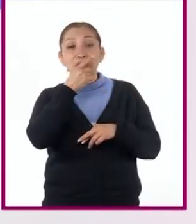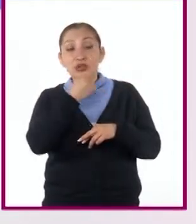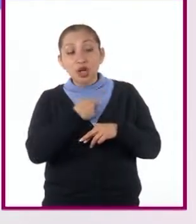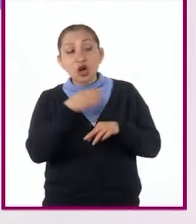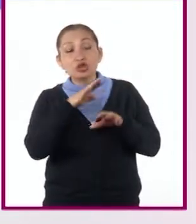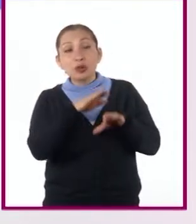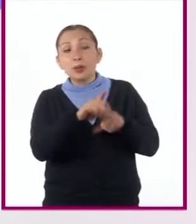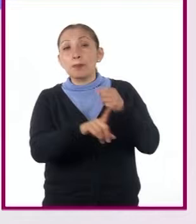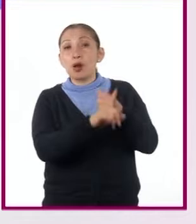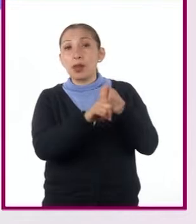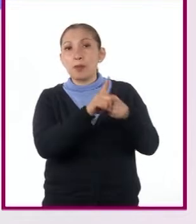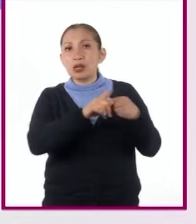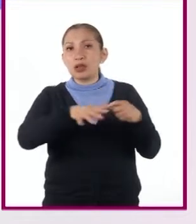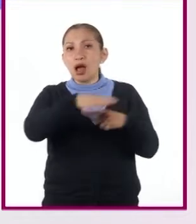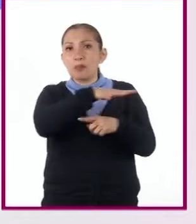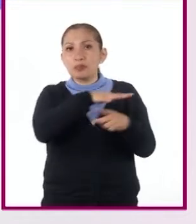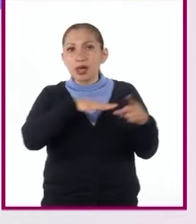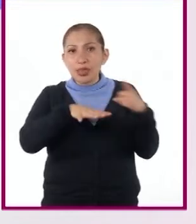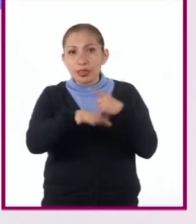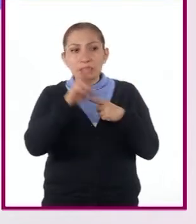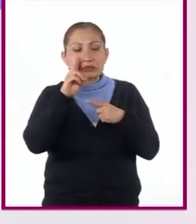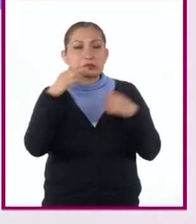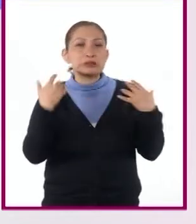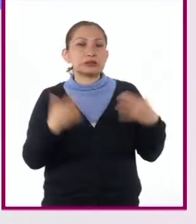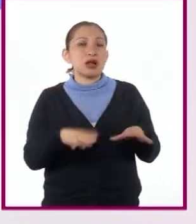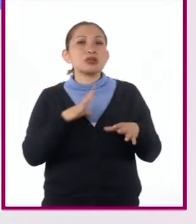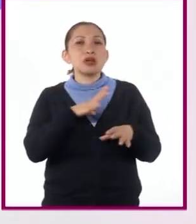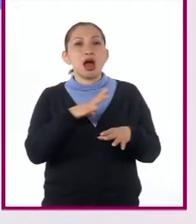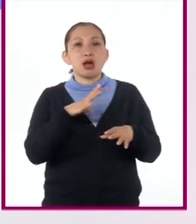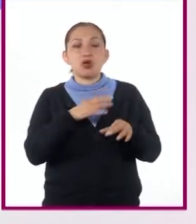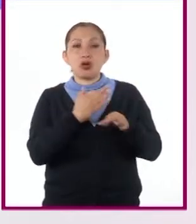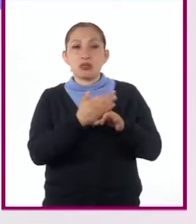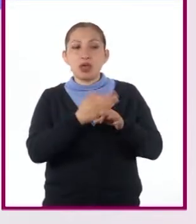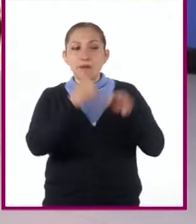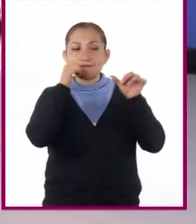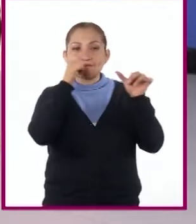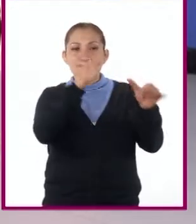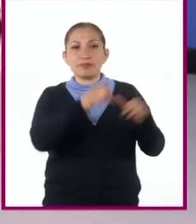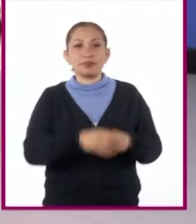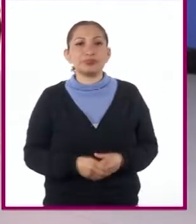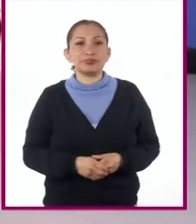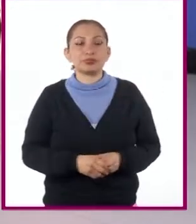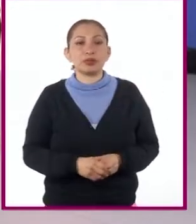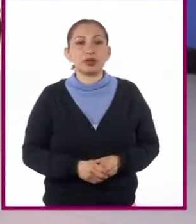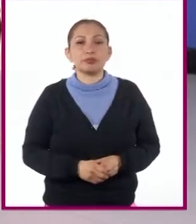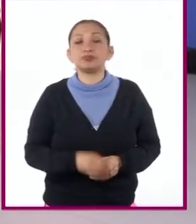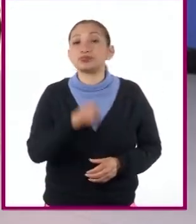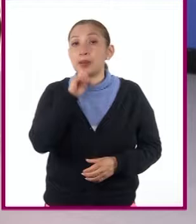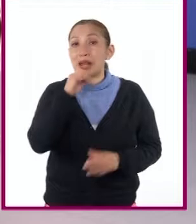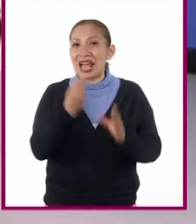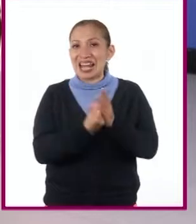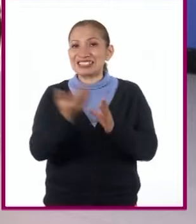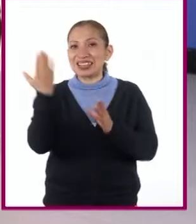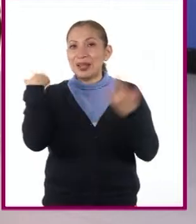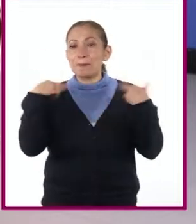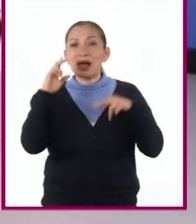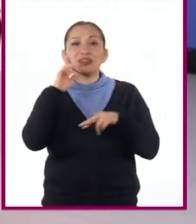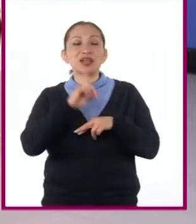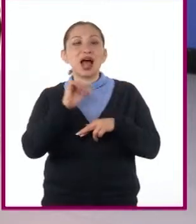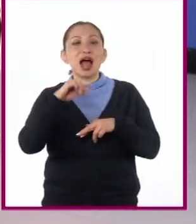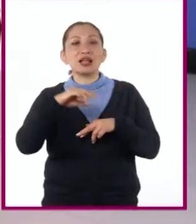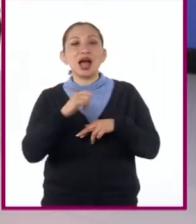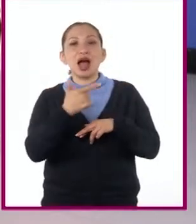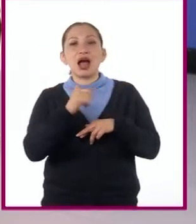los problemas ambientales que nos preocupan y ocupan en la actualidad. También la sesión de la profesora